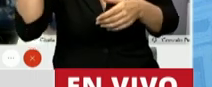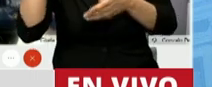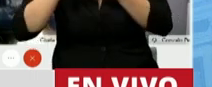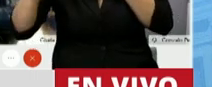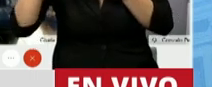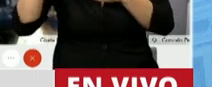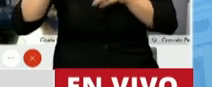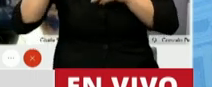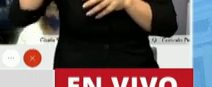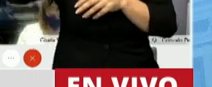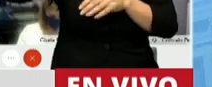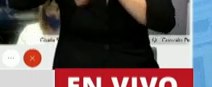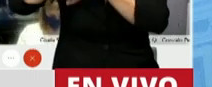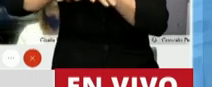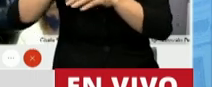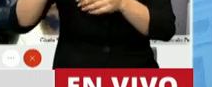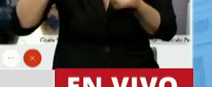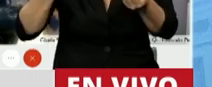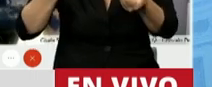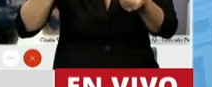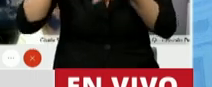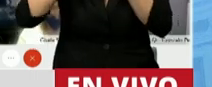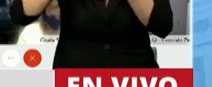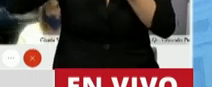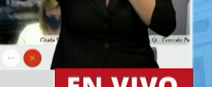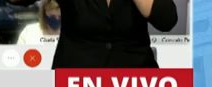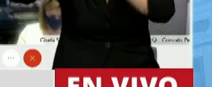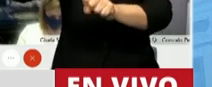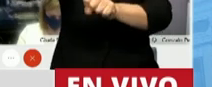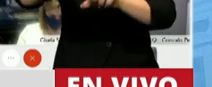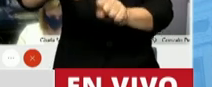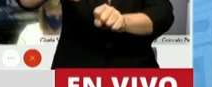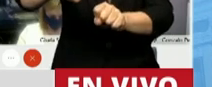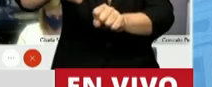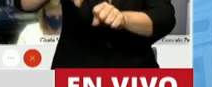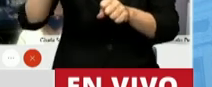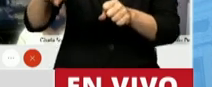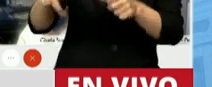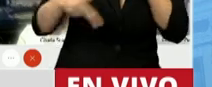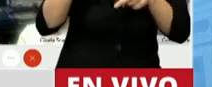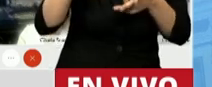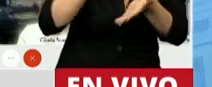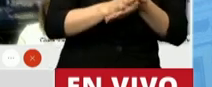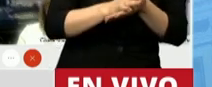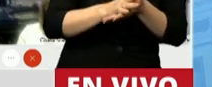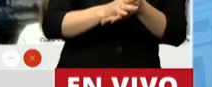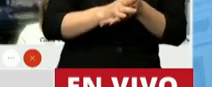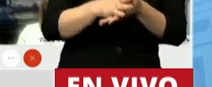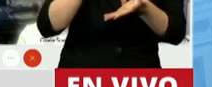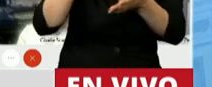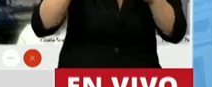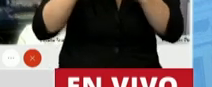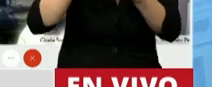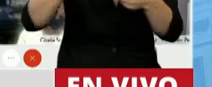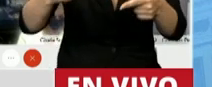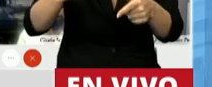en Misiones, toman tierras, se podía estar discutiendo la propiedad privada que lo